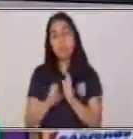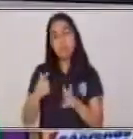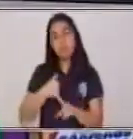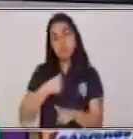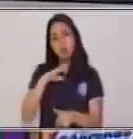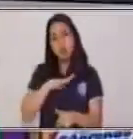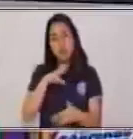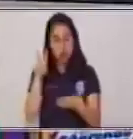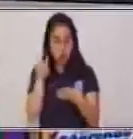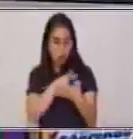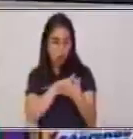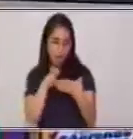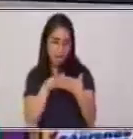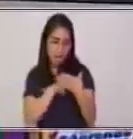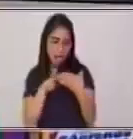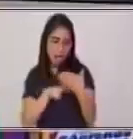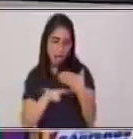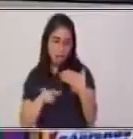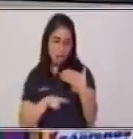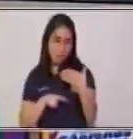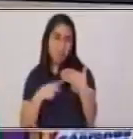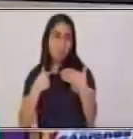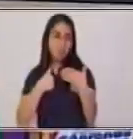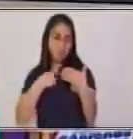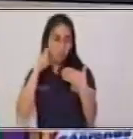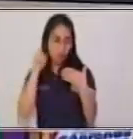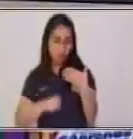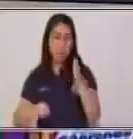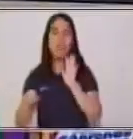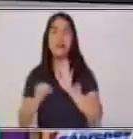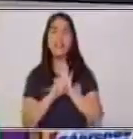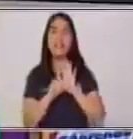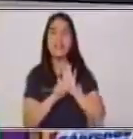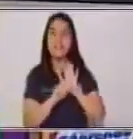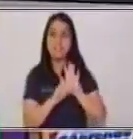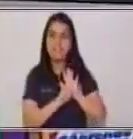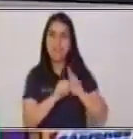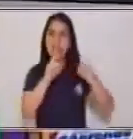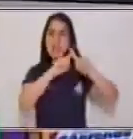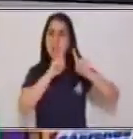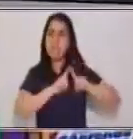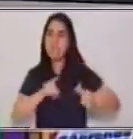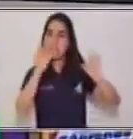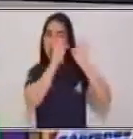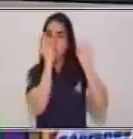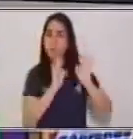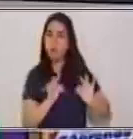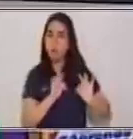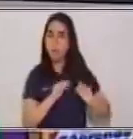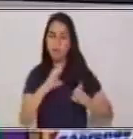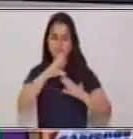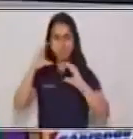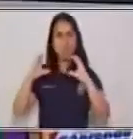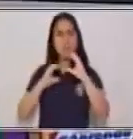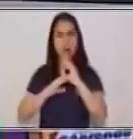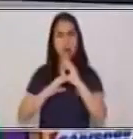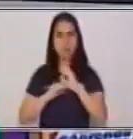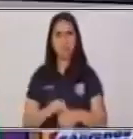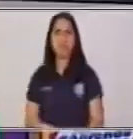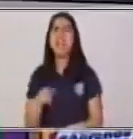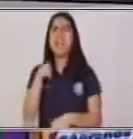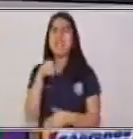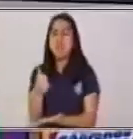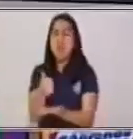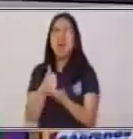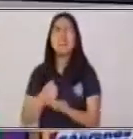debemos identificar los párrafos que en él están. Esto nos ayuda, primero, con nuestras habilidades memorísticas,